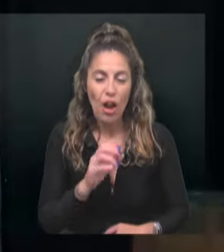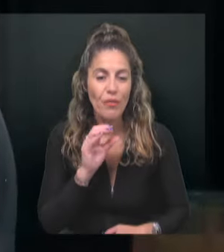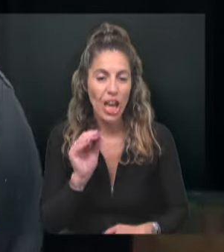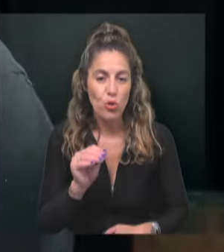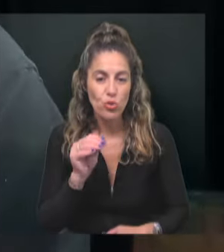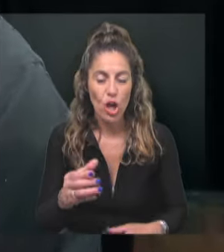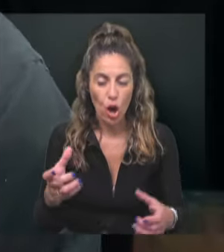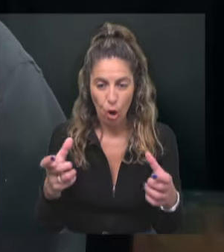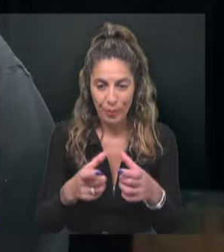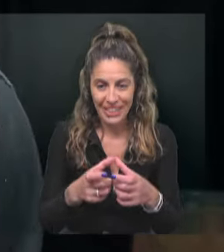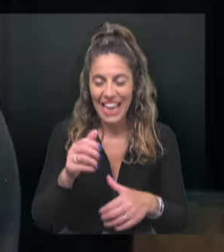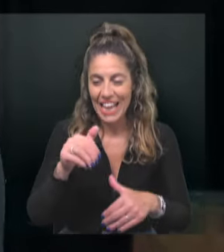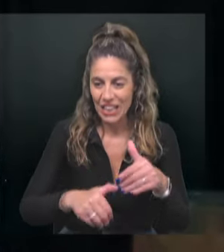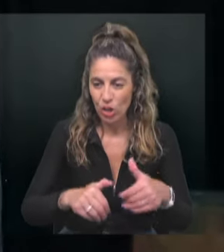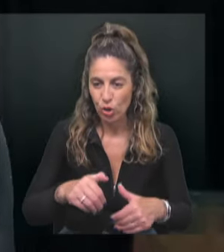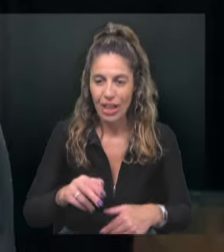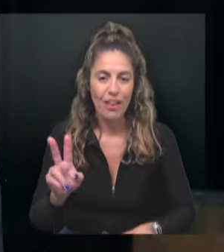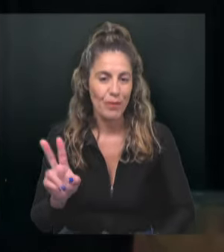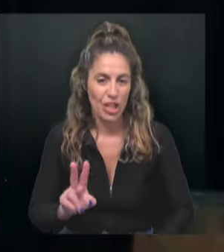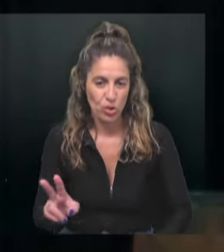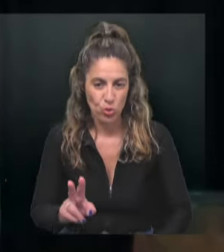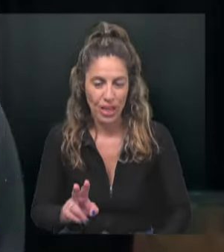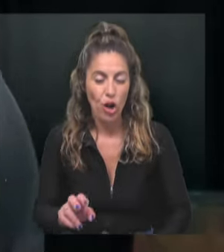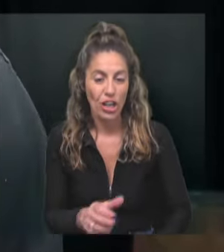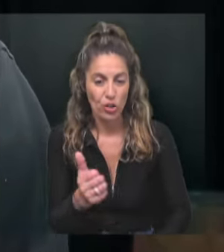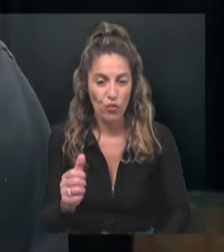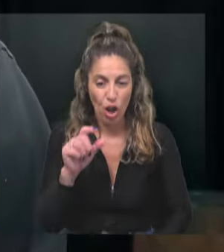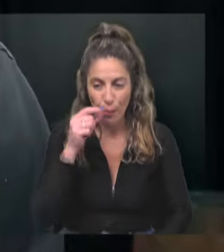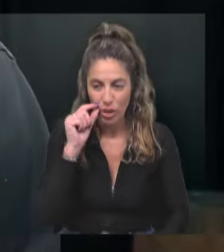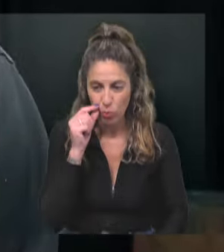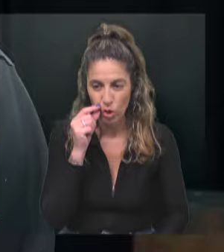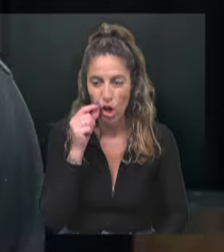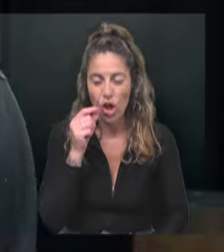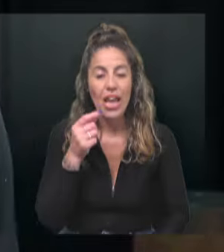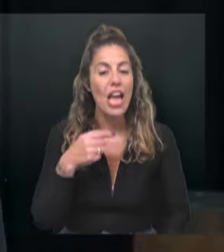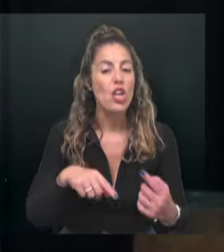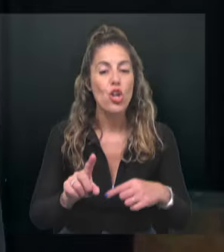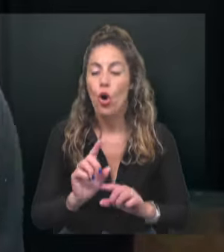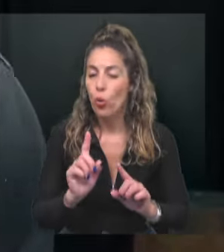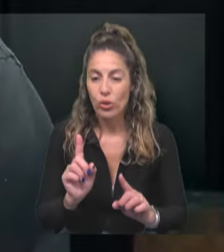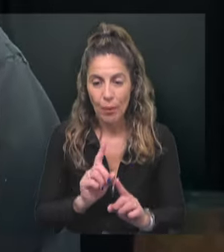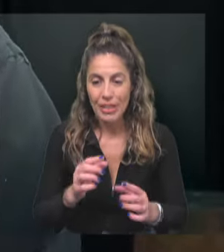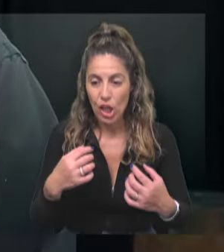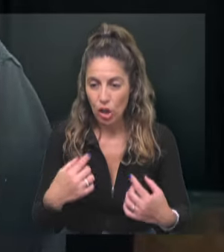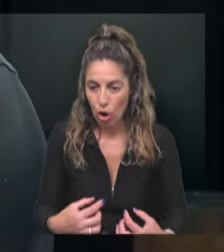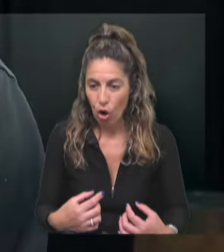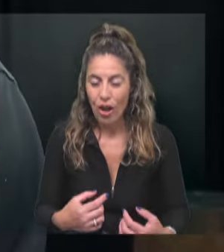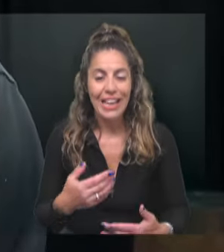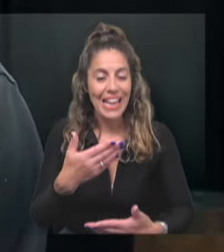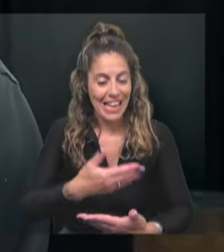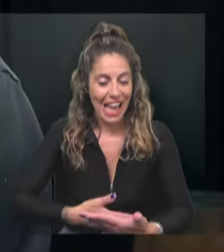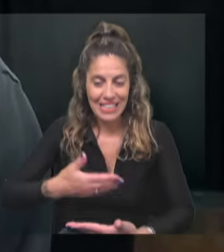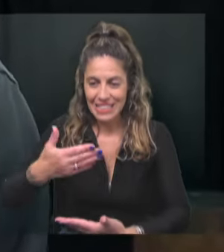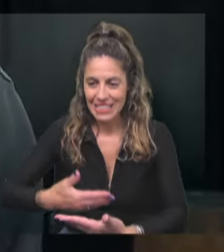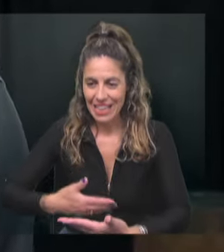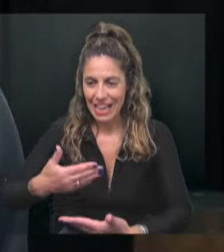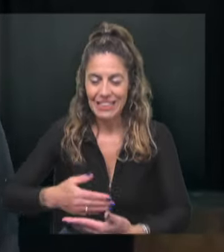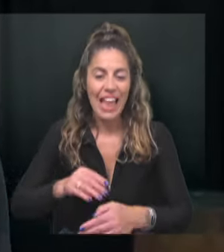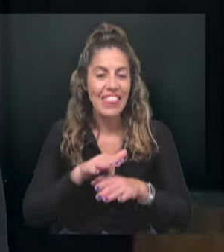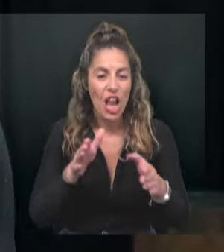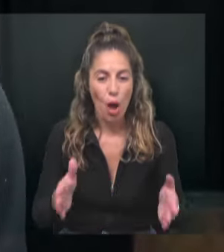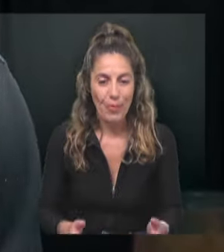comité electoral en en Venezuela con El Triunfo de maduro eh Sino justamente eh que las actas de las mesas